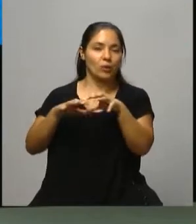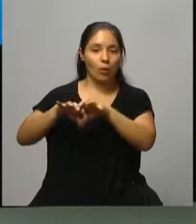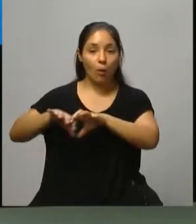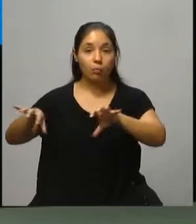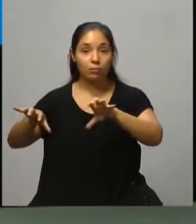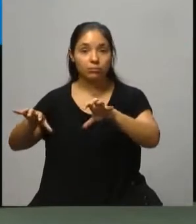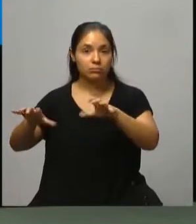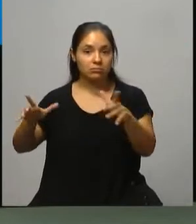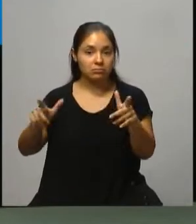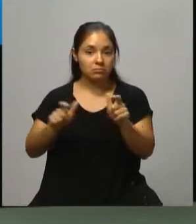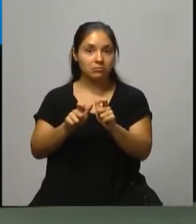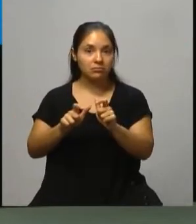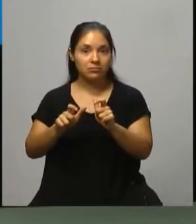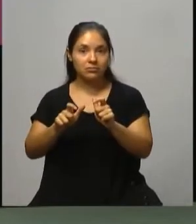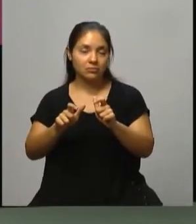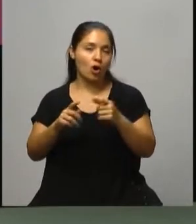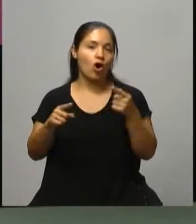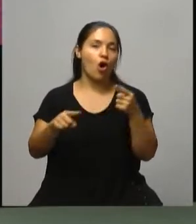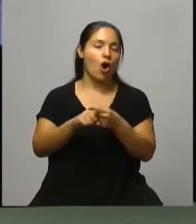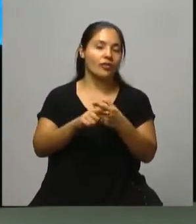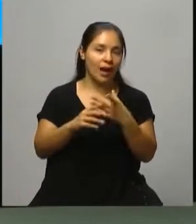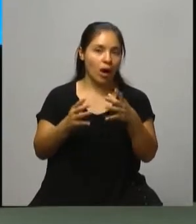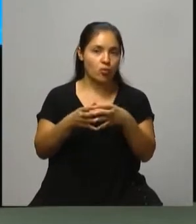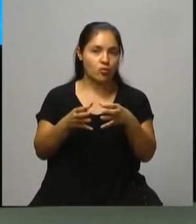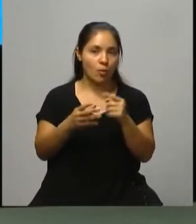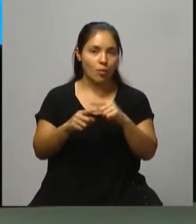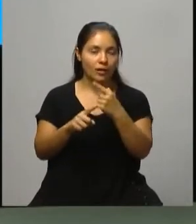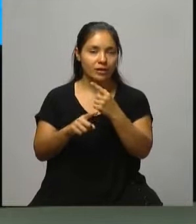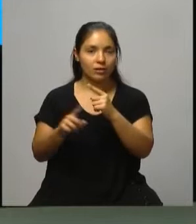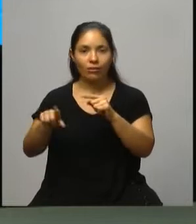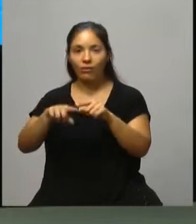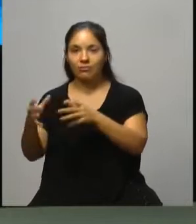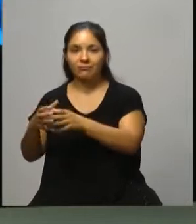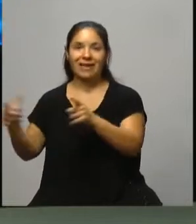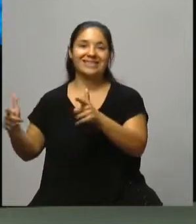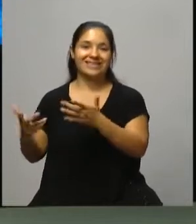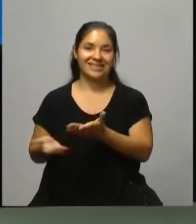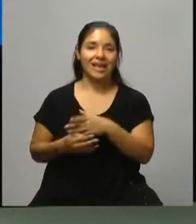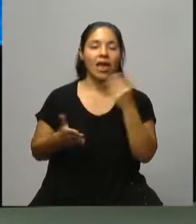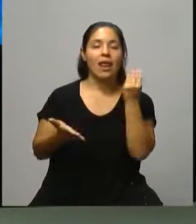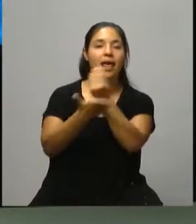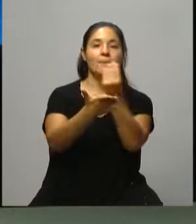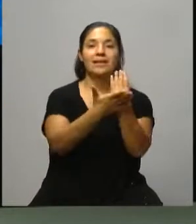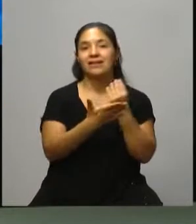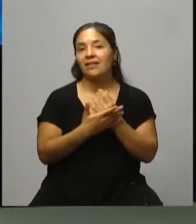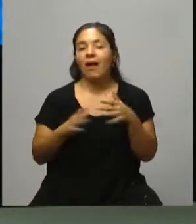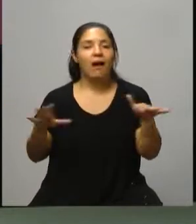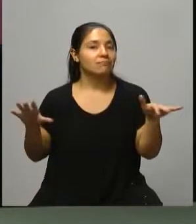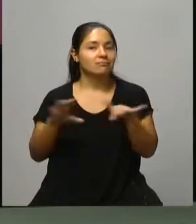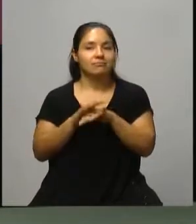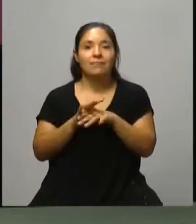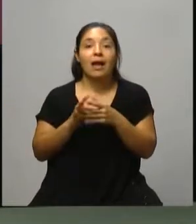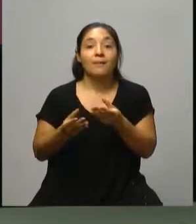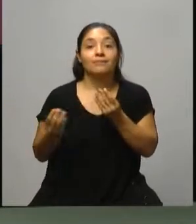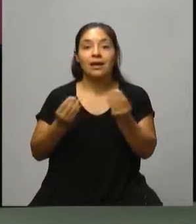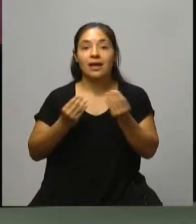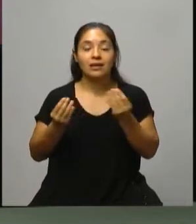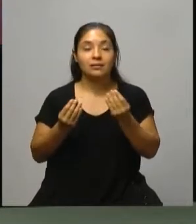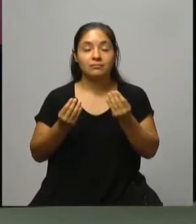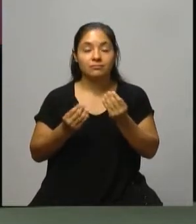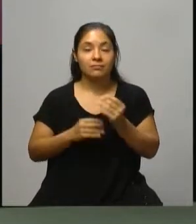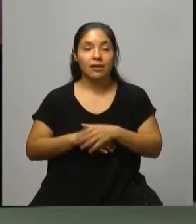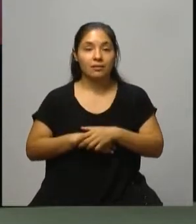la falta de apoyo o quizá el gobierno nacional apoya a otros gobernadores que pertenecen al mismo espacio político,